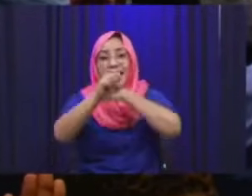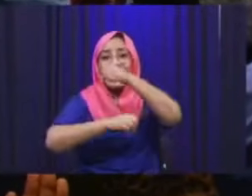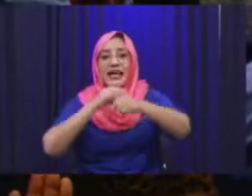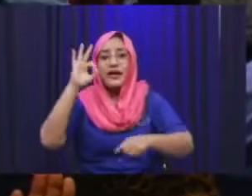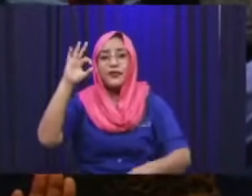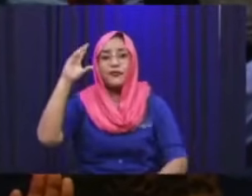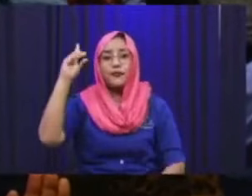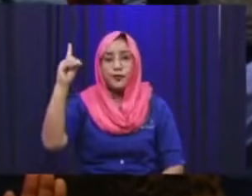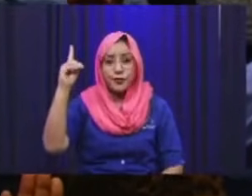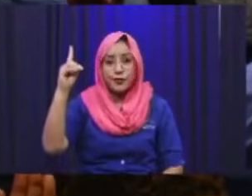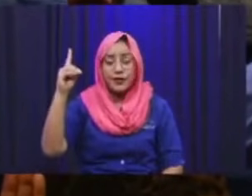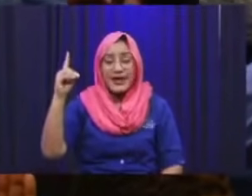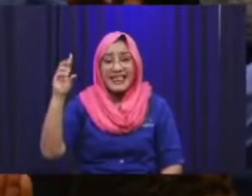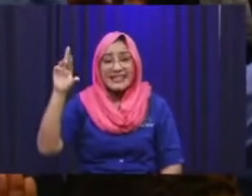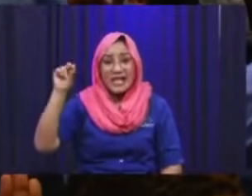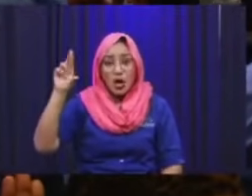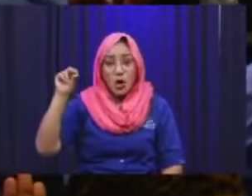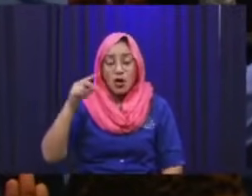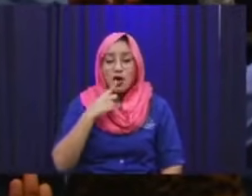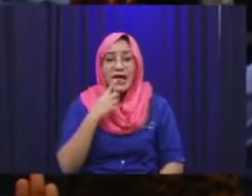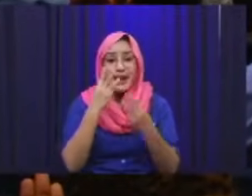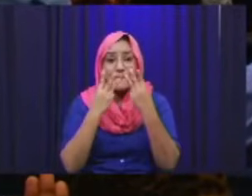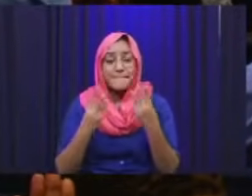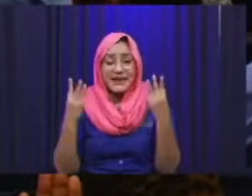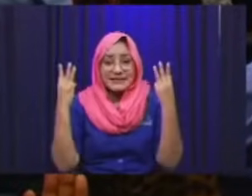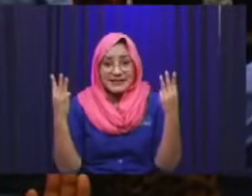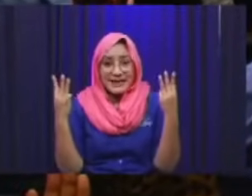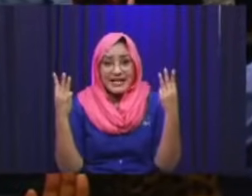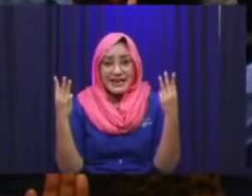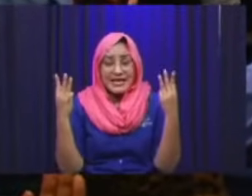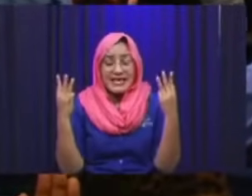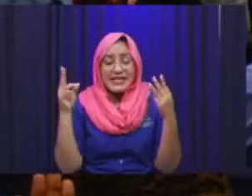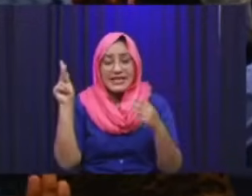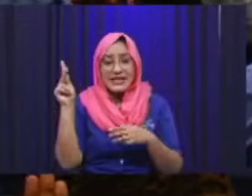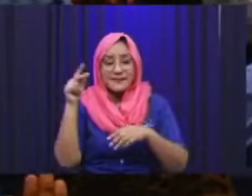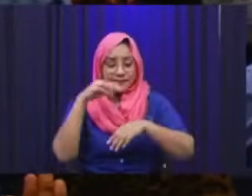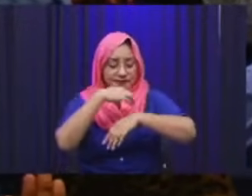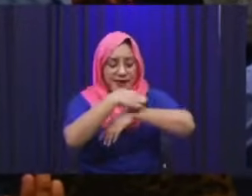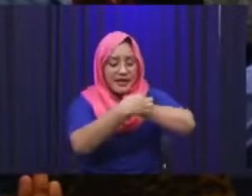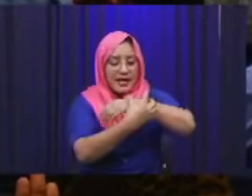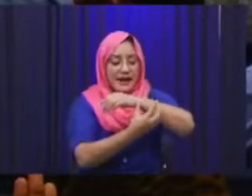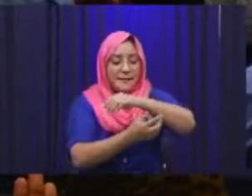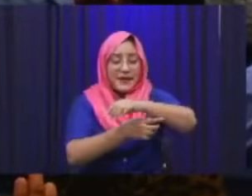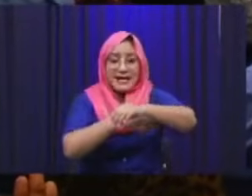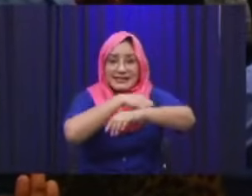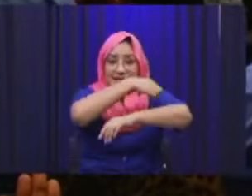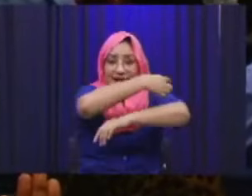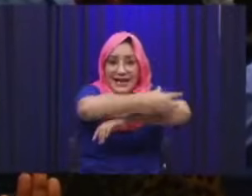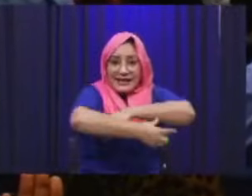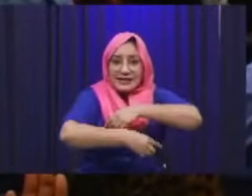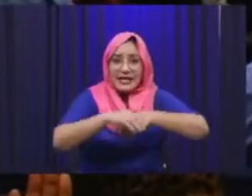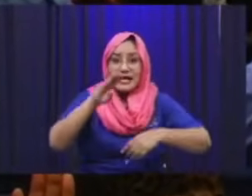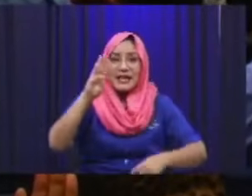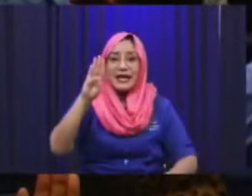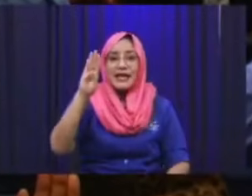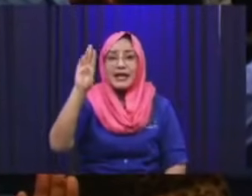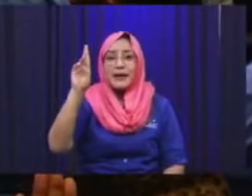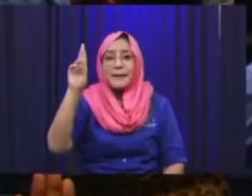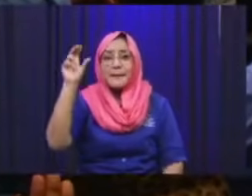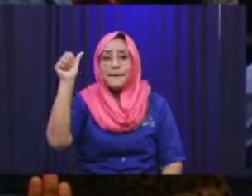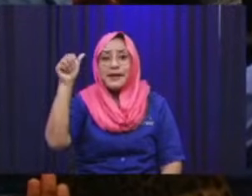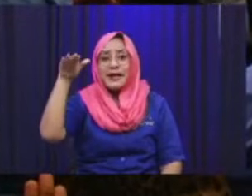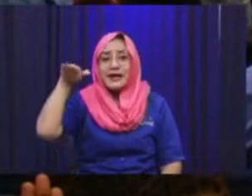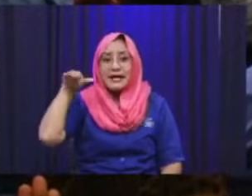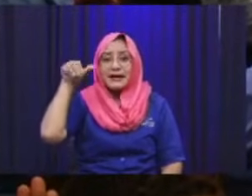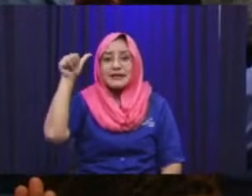es el candelero de oro brazalete de oro señor en el nombre de jesus ese collar de collar